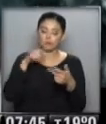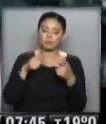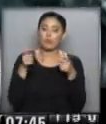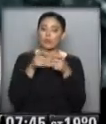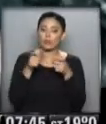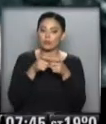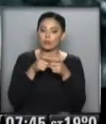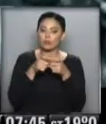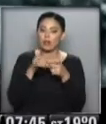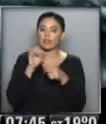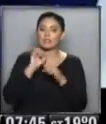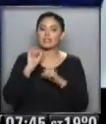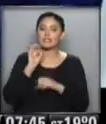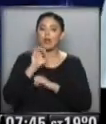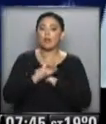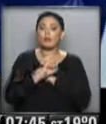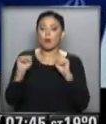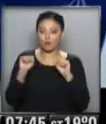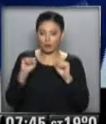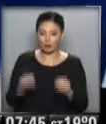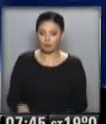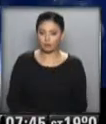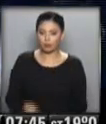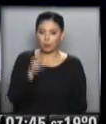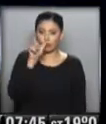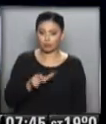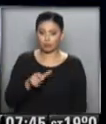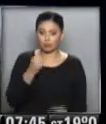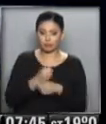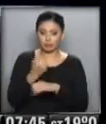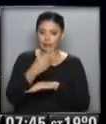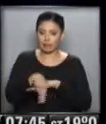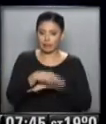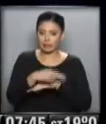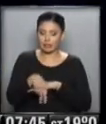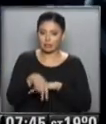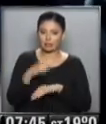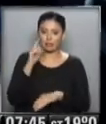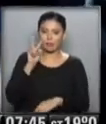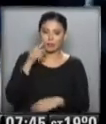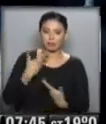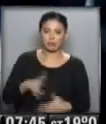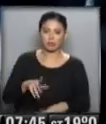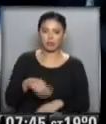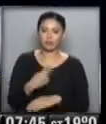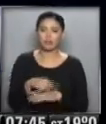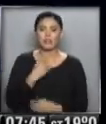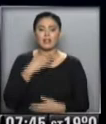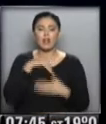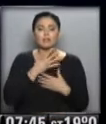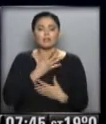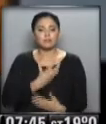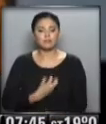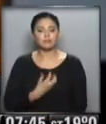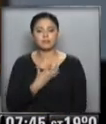que tiene a Jorge Marrale como protagonista. Él es un taxista, y más allá de que ahora lo veas relajado en estas imágenes, hosco, angustiado, y